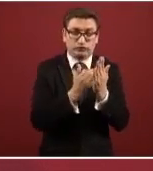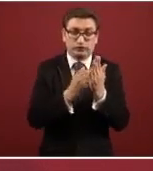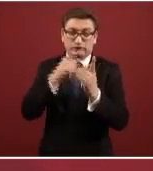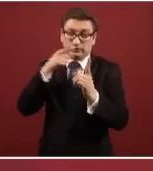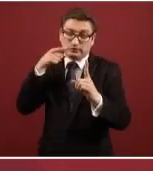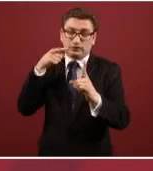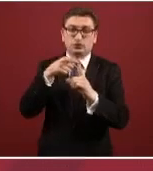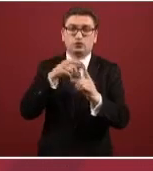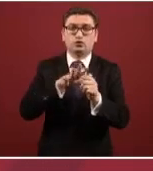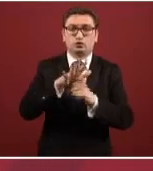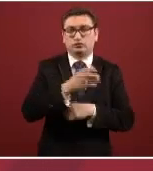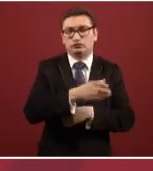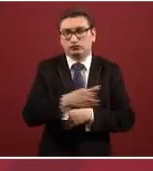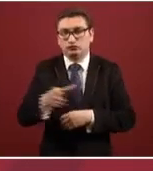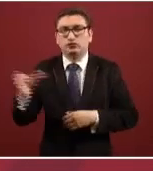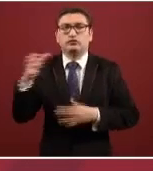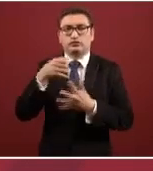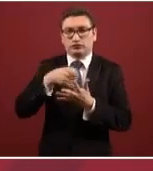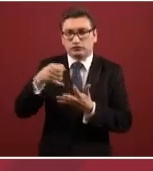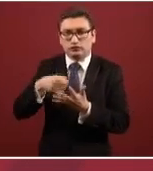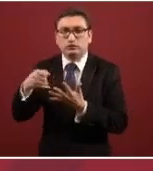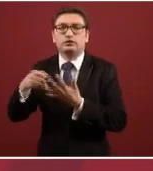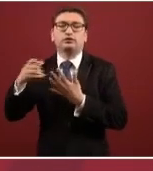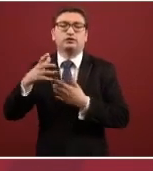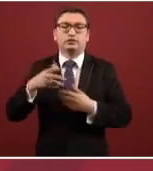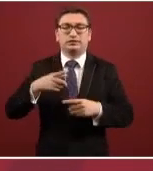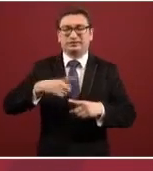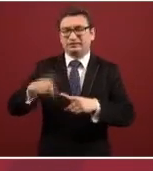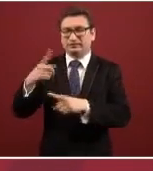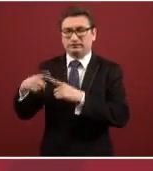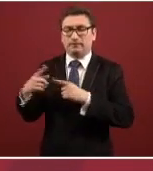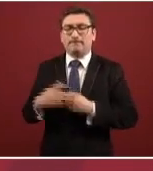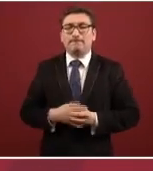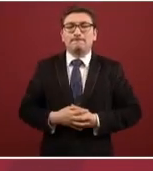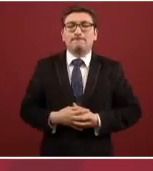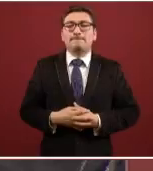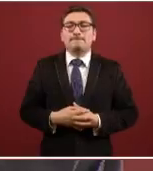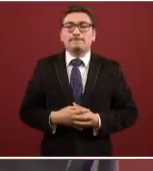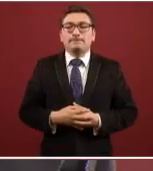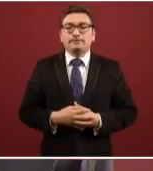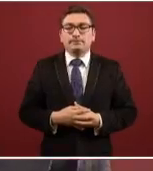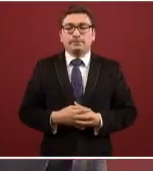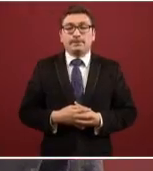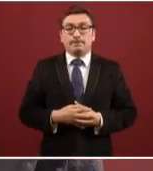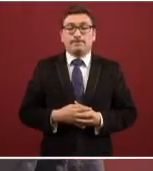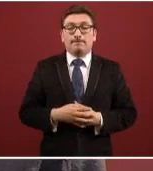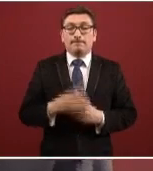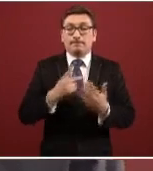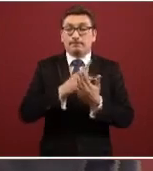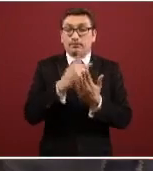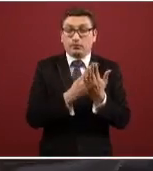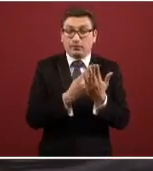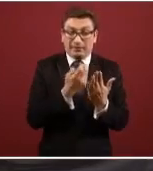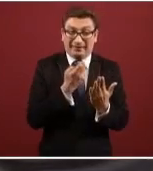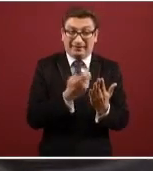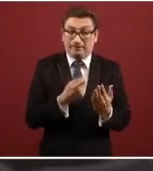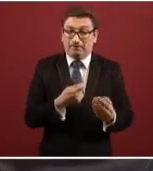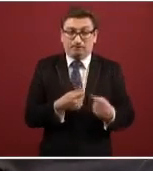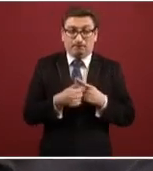agropecuario. Hay una definición acerca de los programas prioritarios.